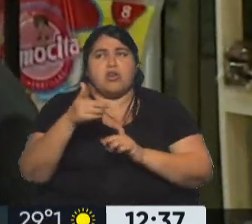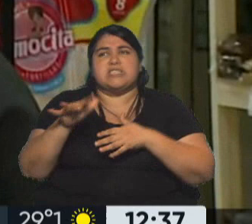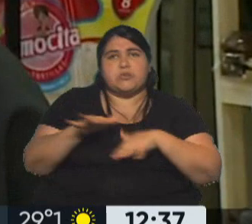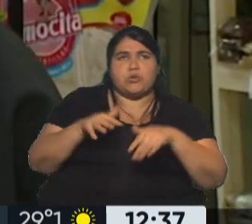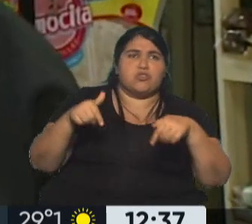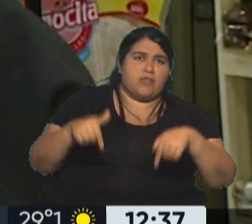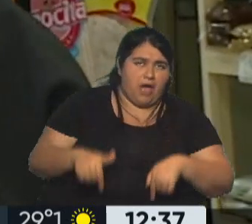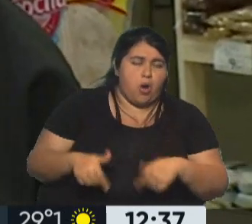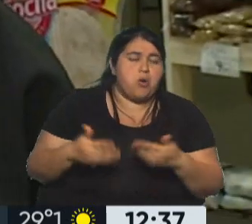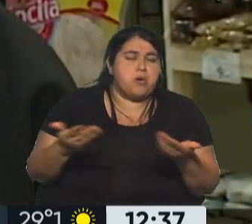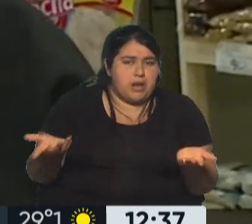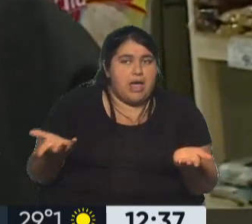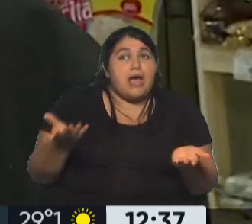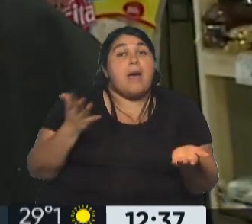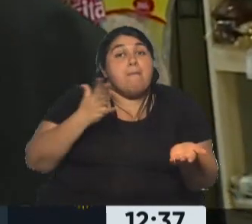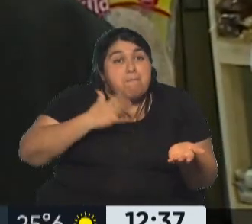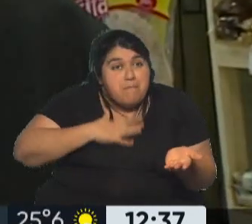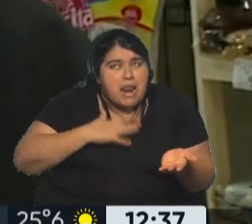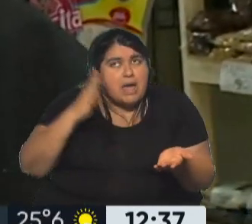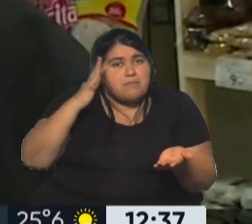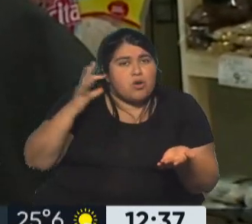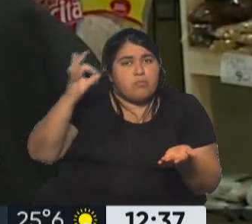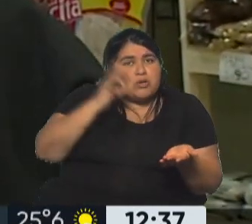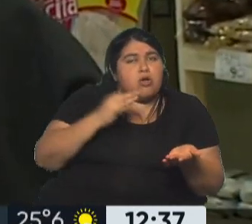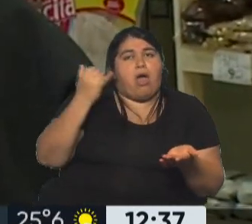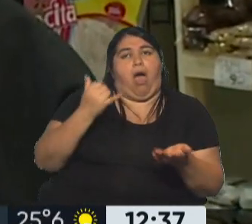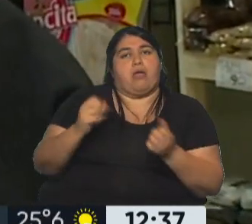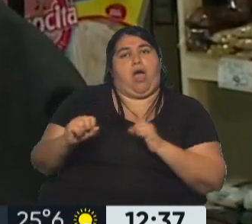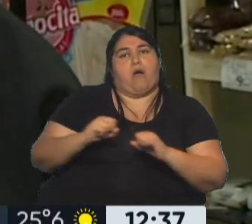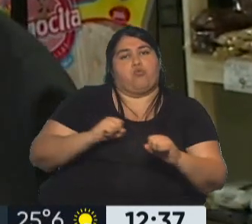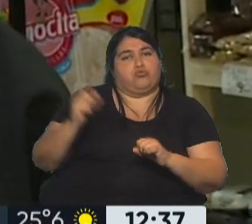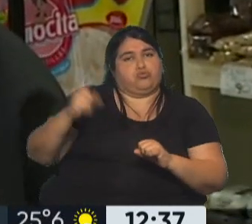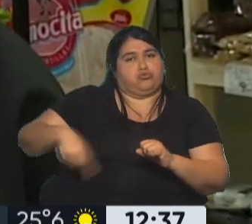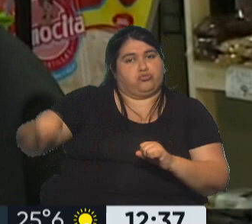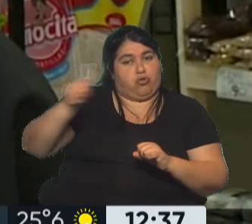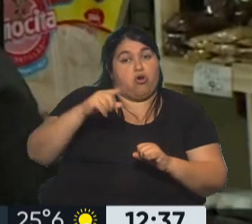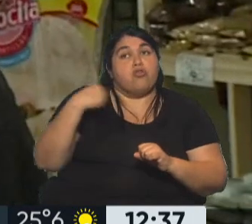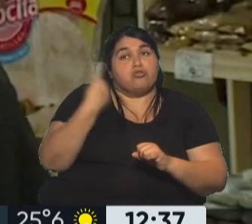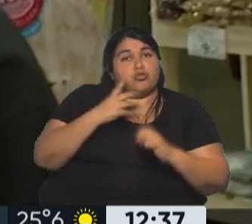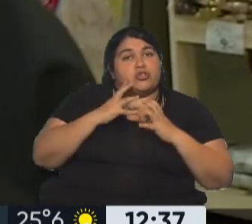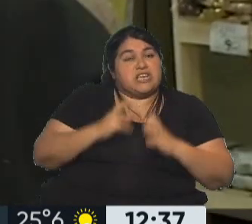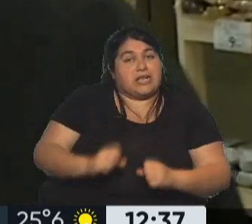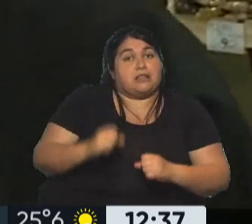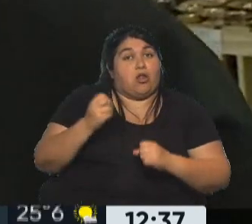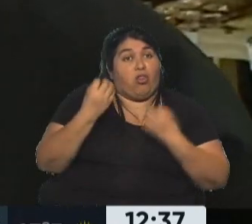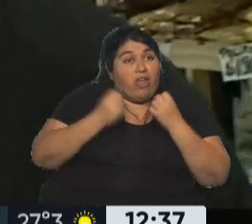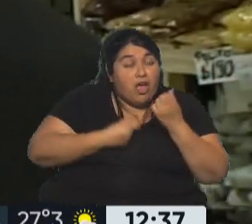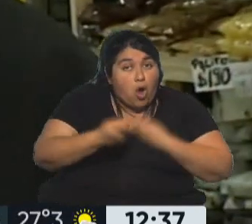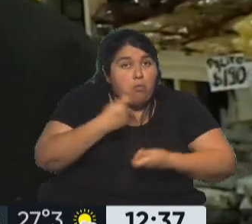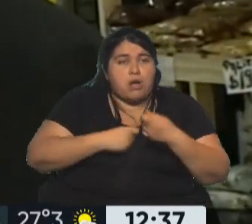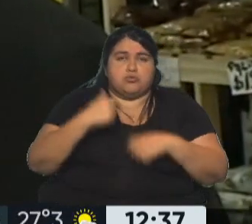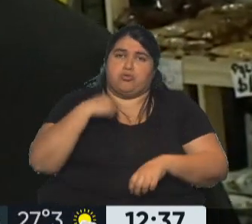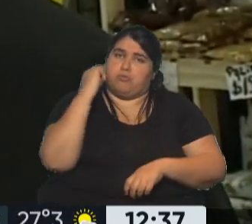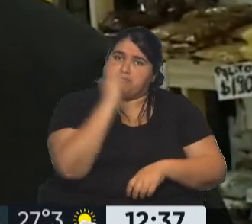yo creo que hay abusos y lo que nosotros estamos marcando ya en la secretaría de comercio es a partir de esta mañana Fernando usted